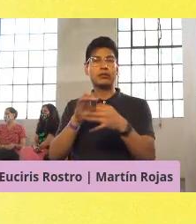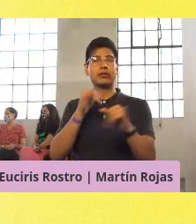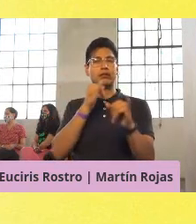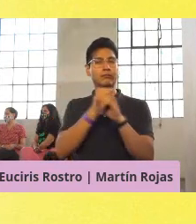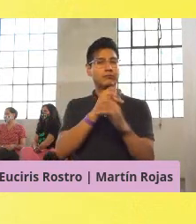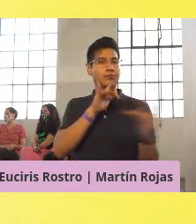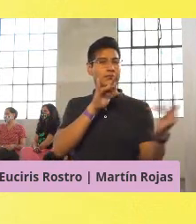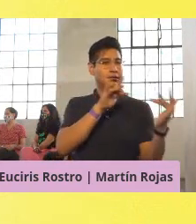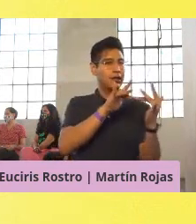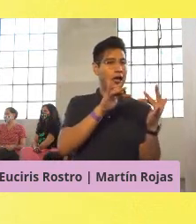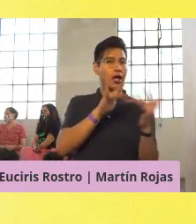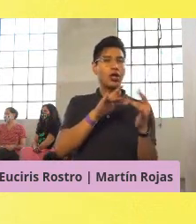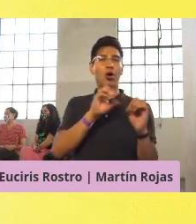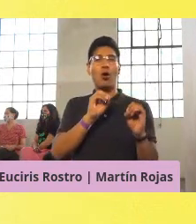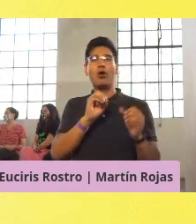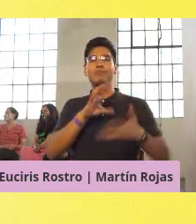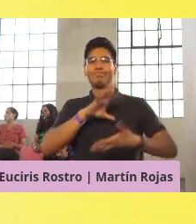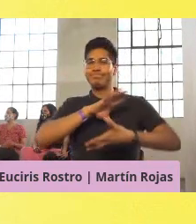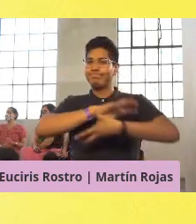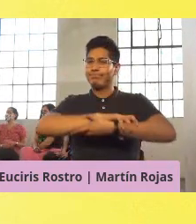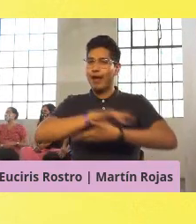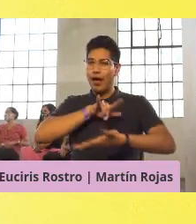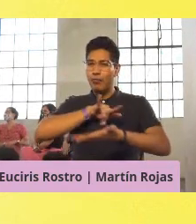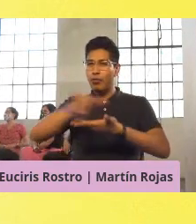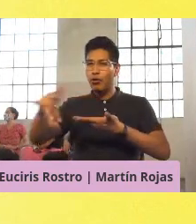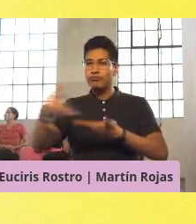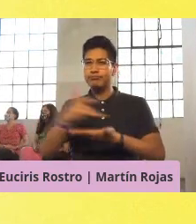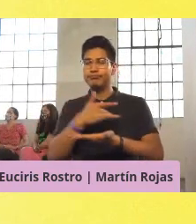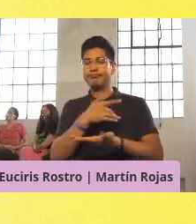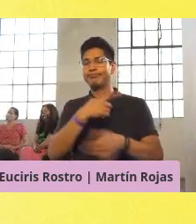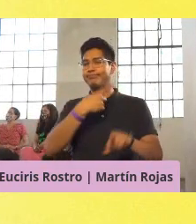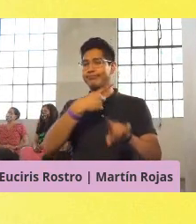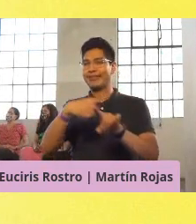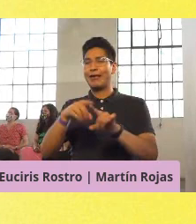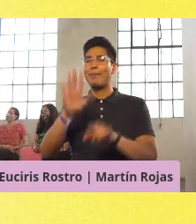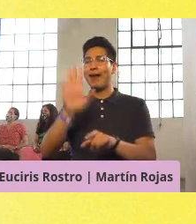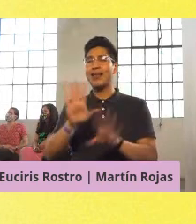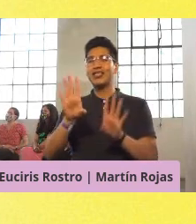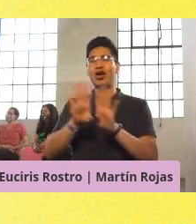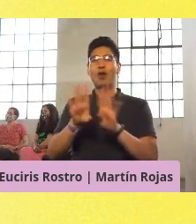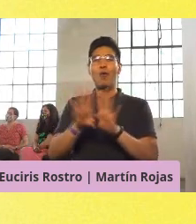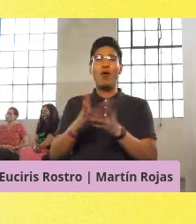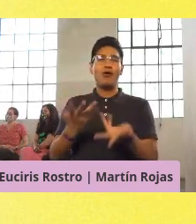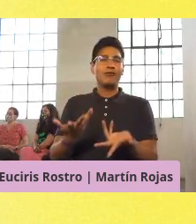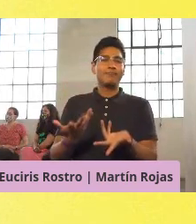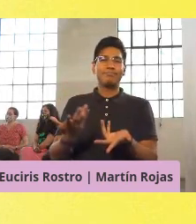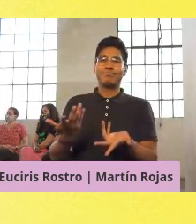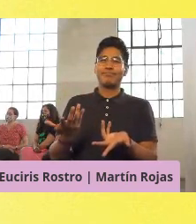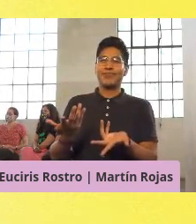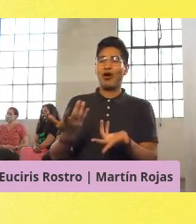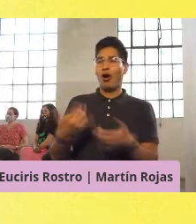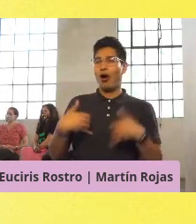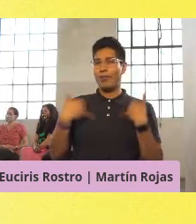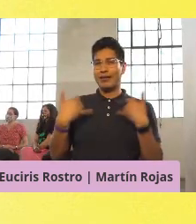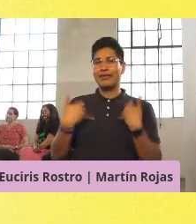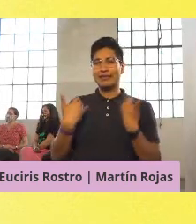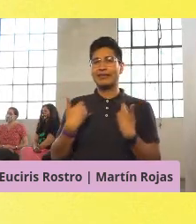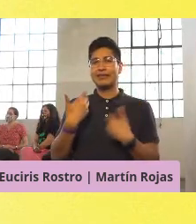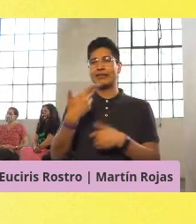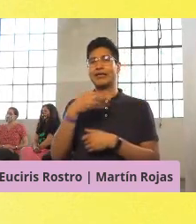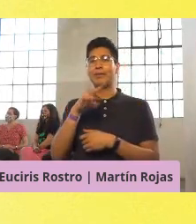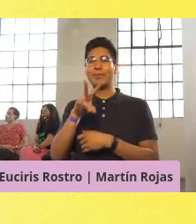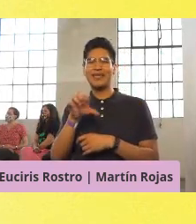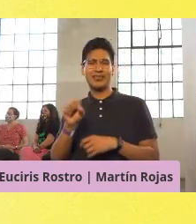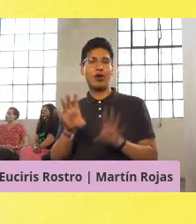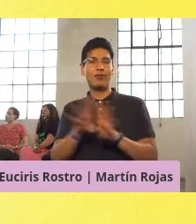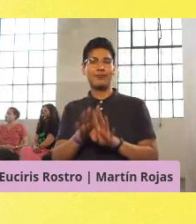la construcción de lazos de solidaridad, que aunque parezca que son así como medio hippies, creo que son fundamentales para empezar a pensar